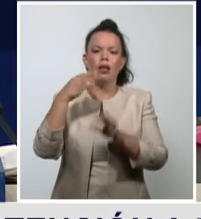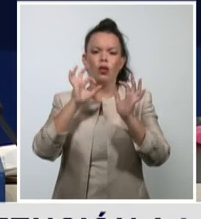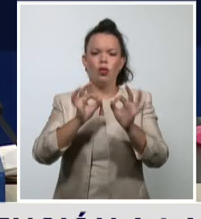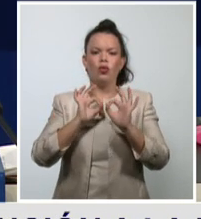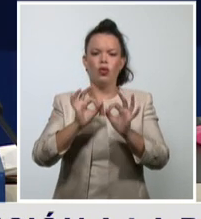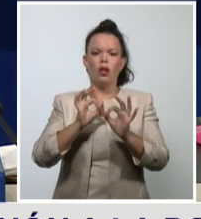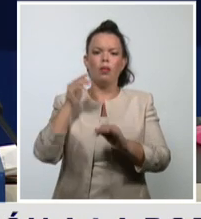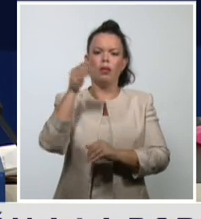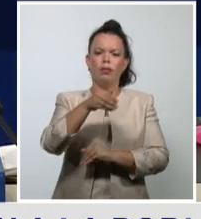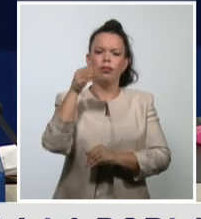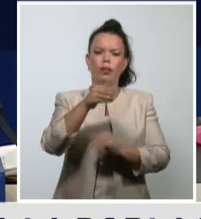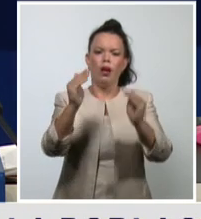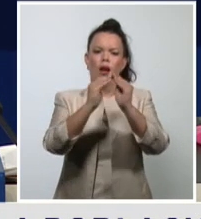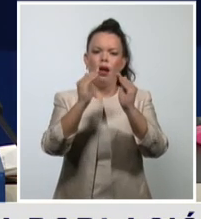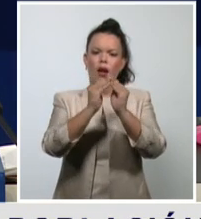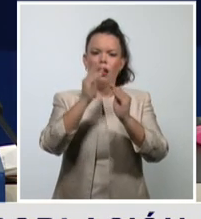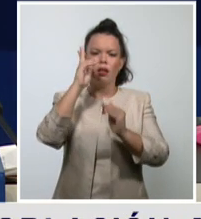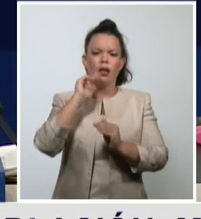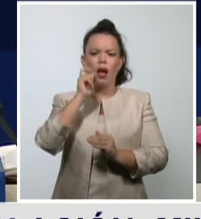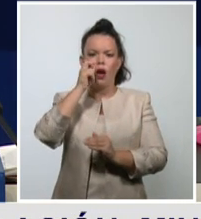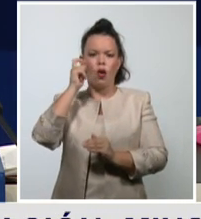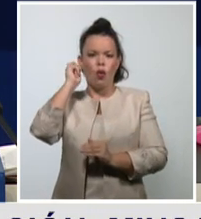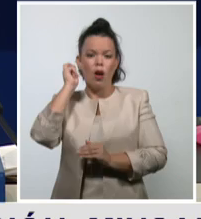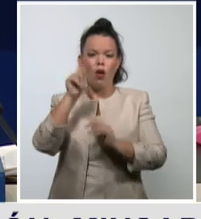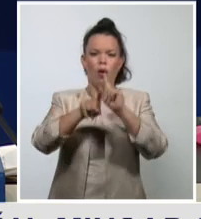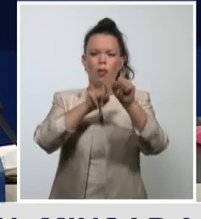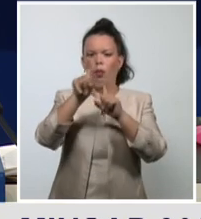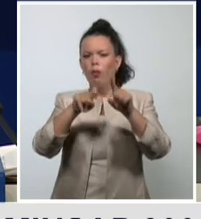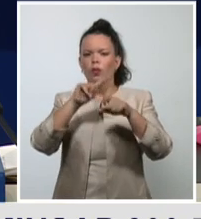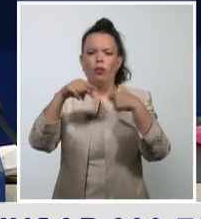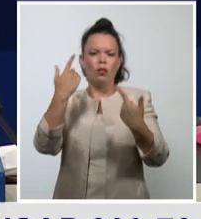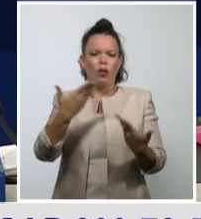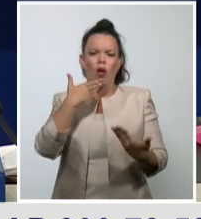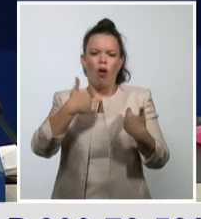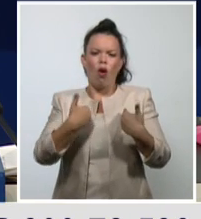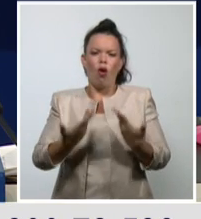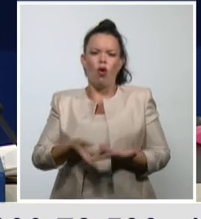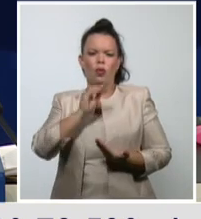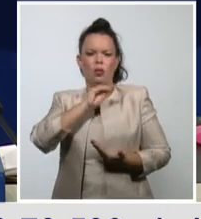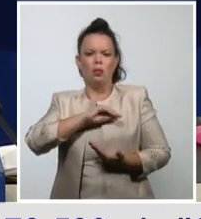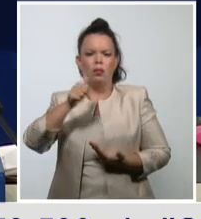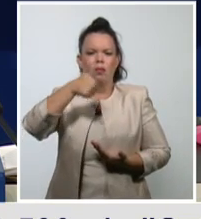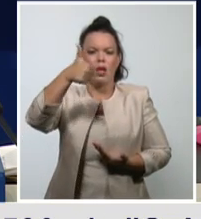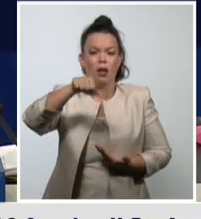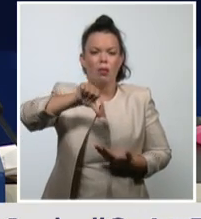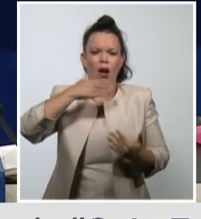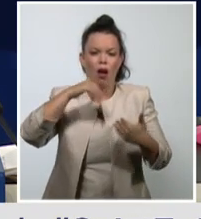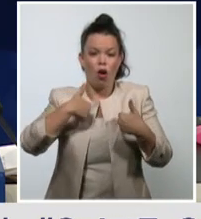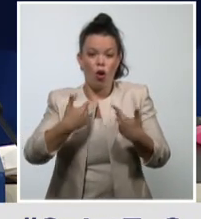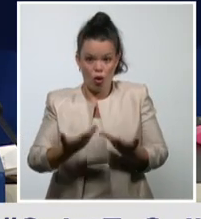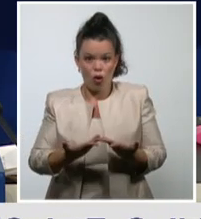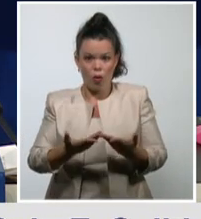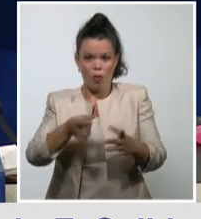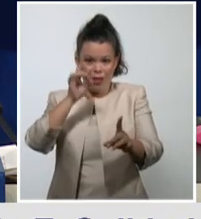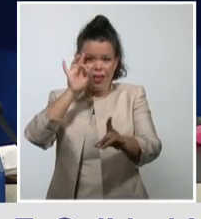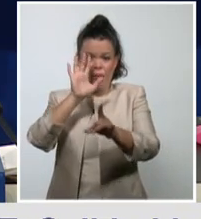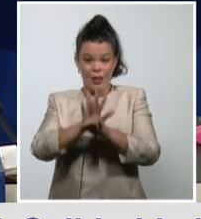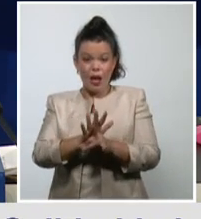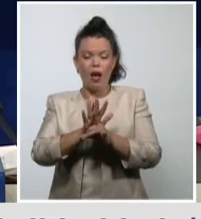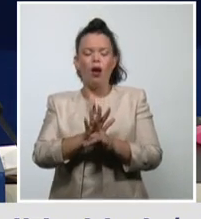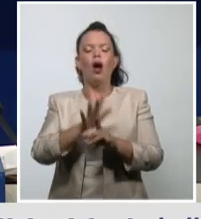de ancianos, a punto de partida de la detección de algún caso, de los primeros casos, pues realmente